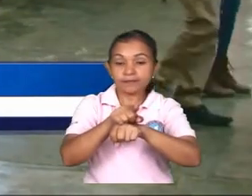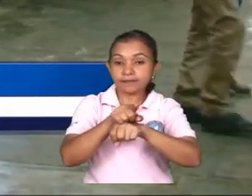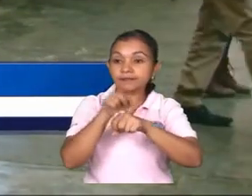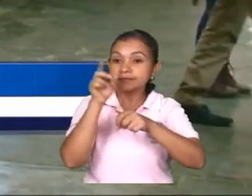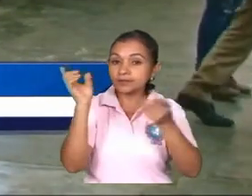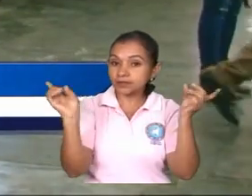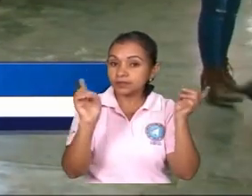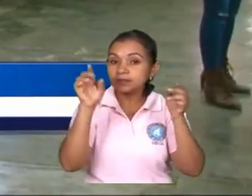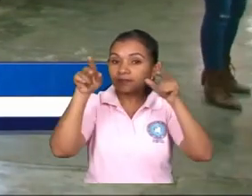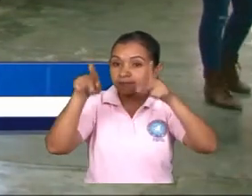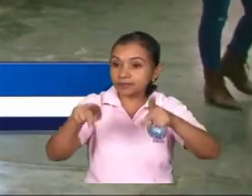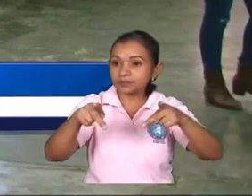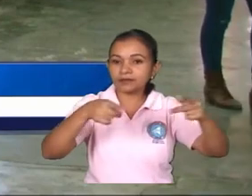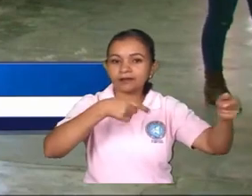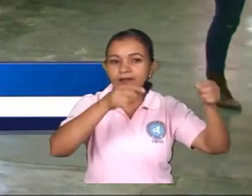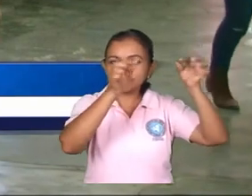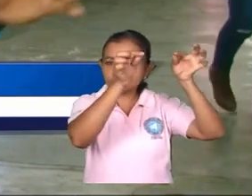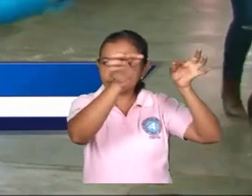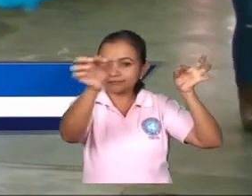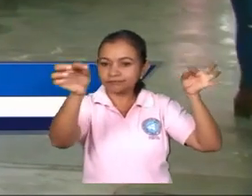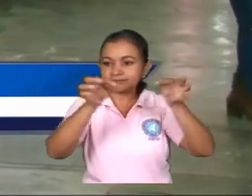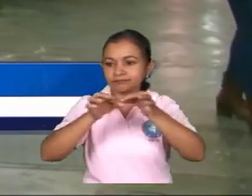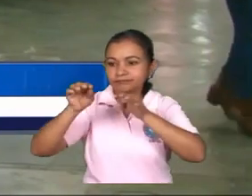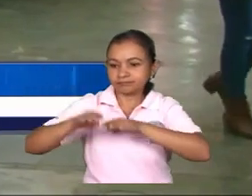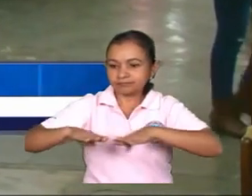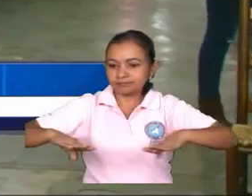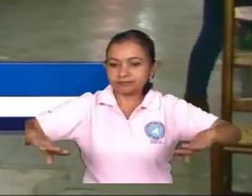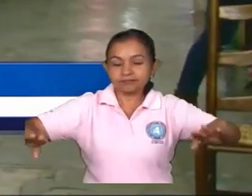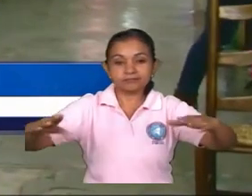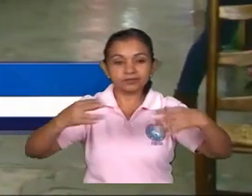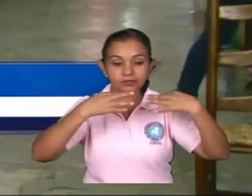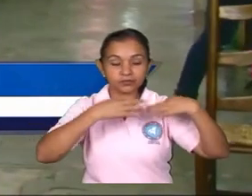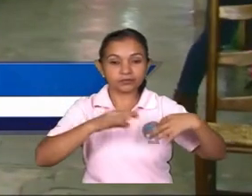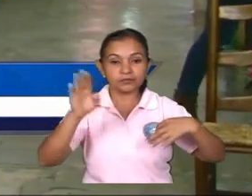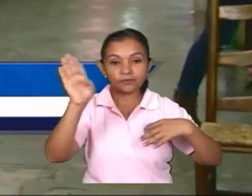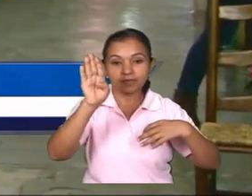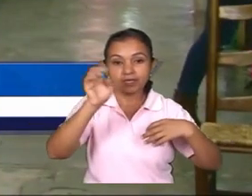precisamente ya los comerciantes empiezan a abarrotar con estos uniformes